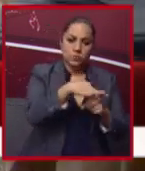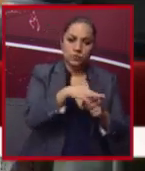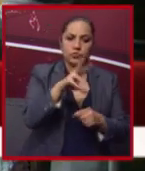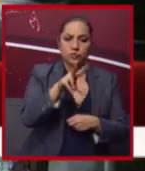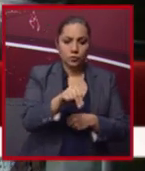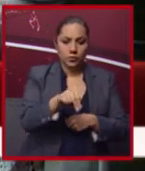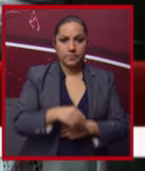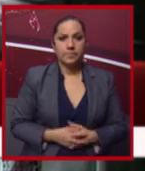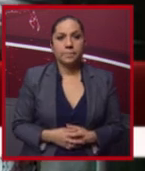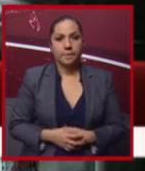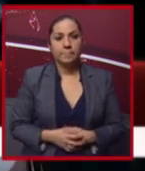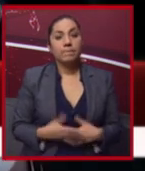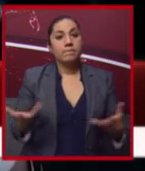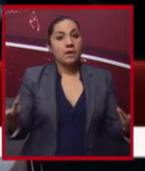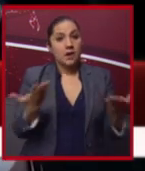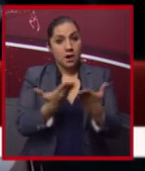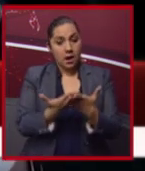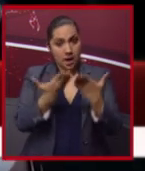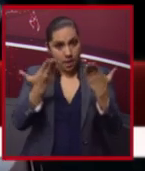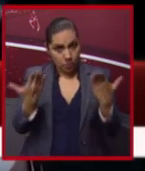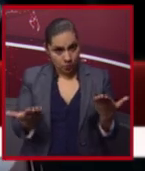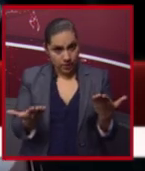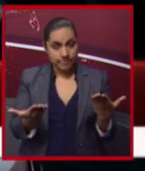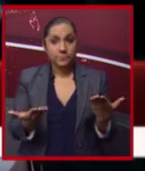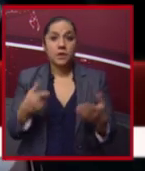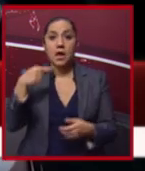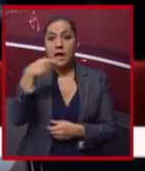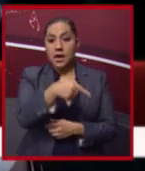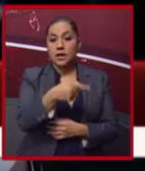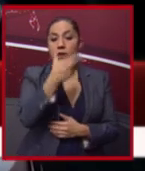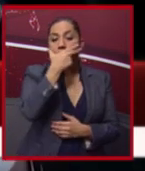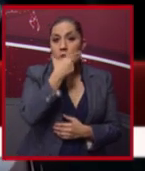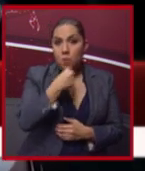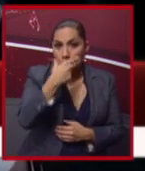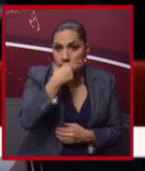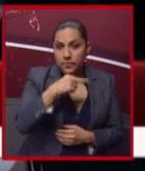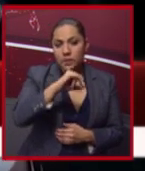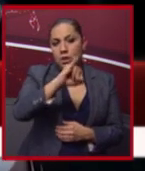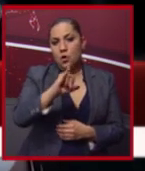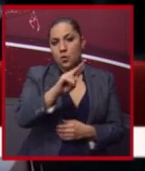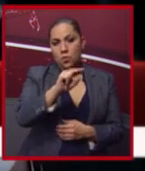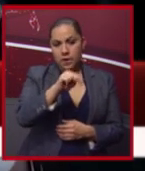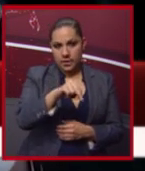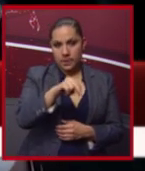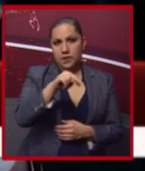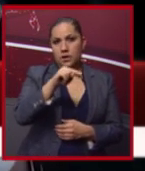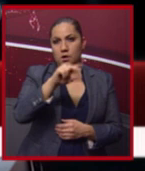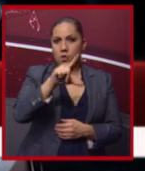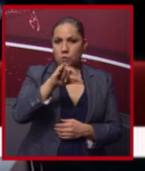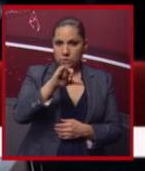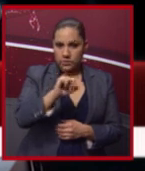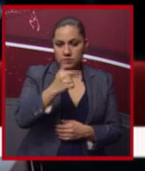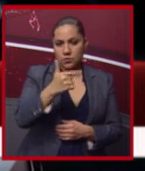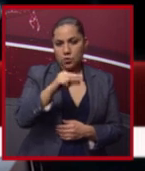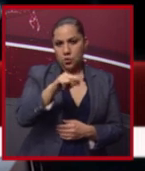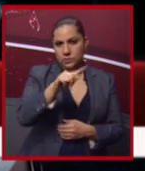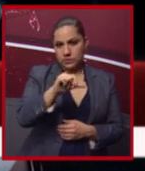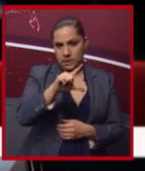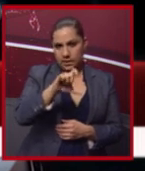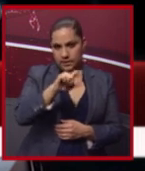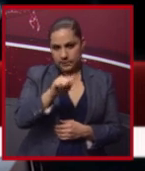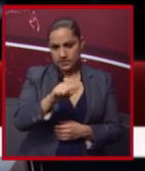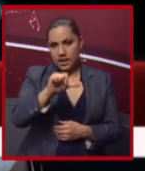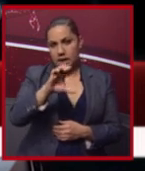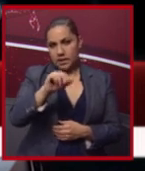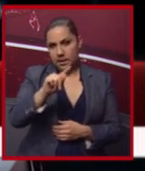En consecuencia, el ciudadano Juan Luis González Alcántara